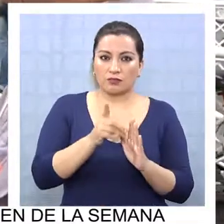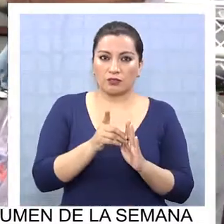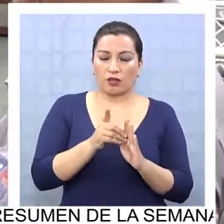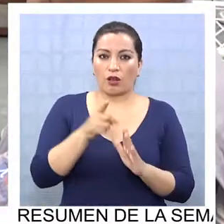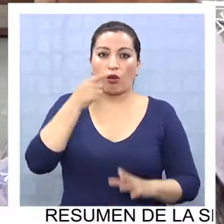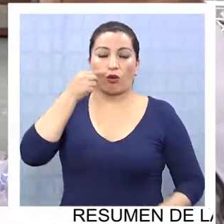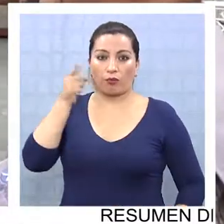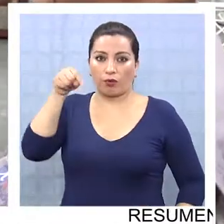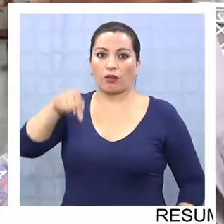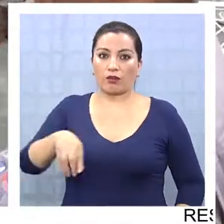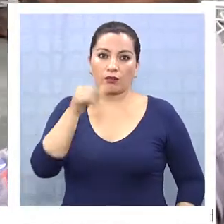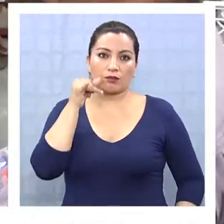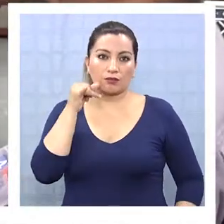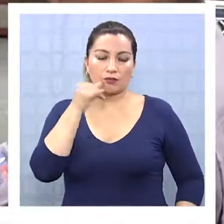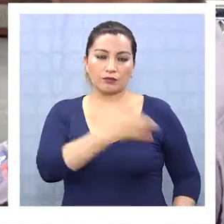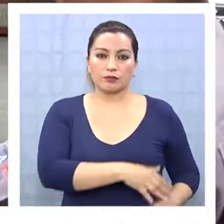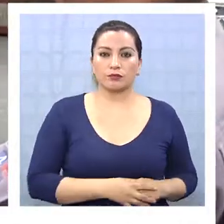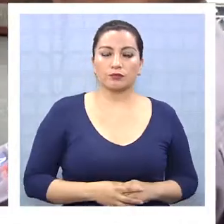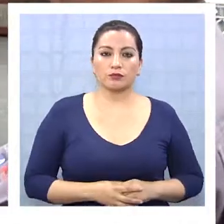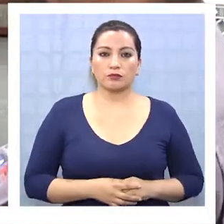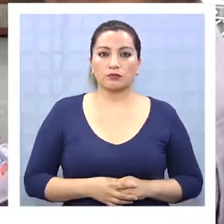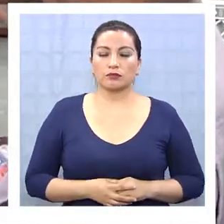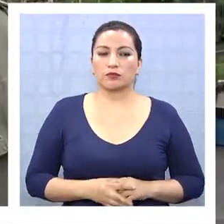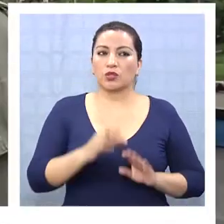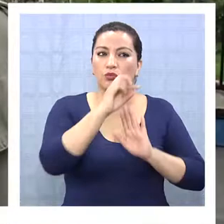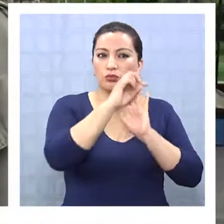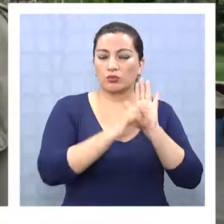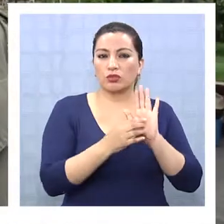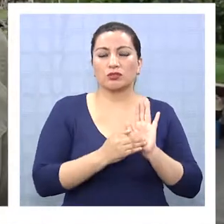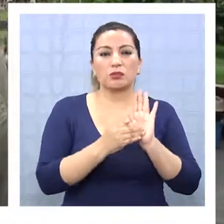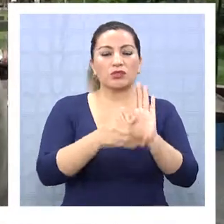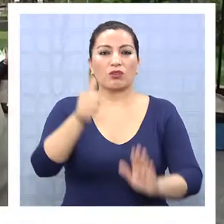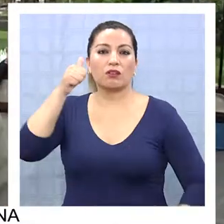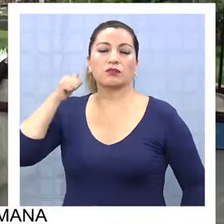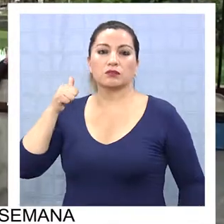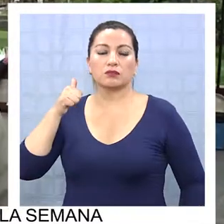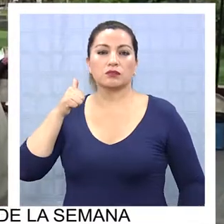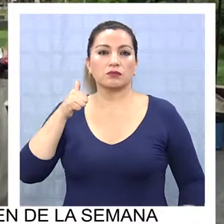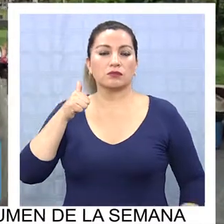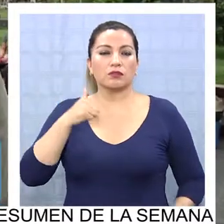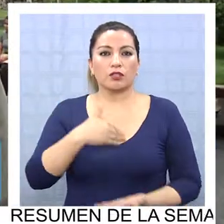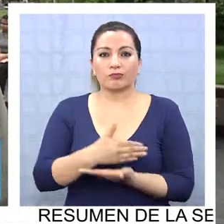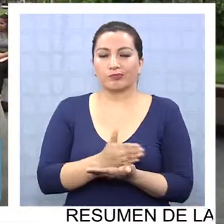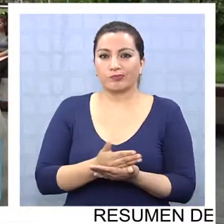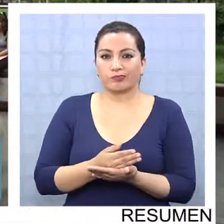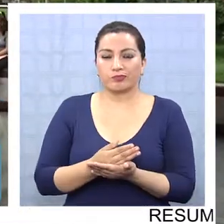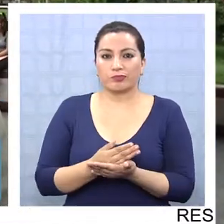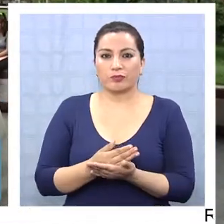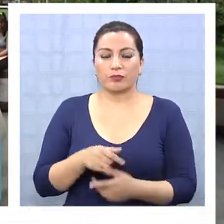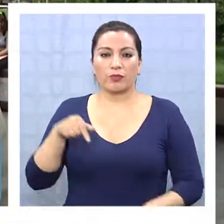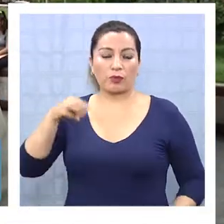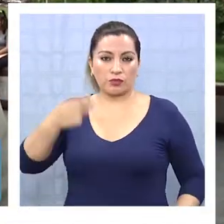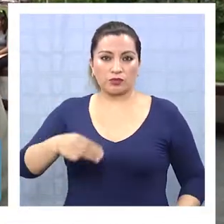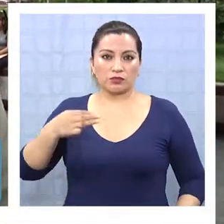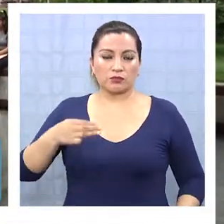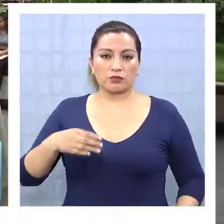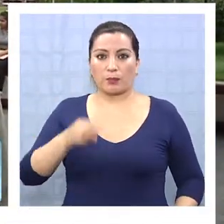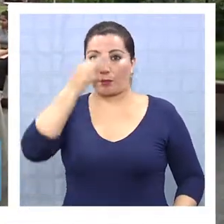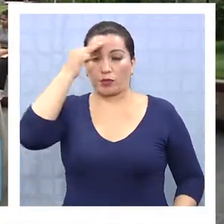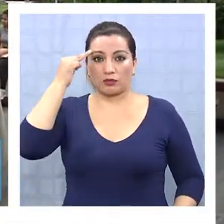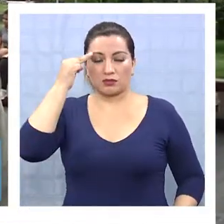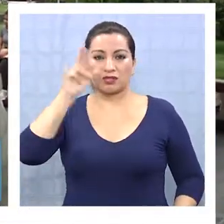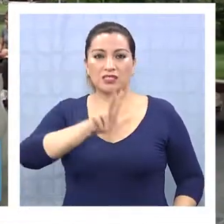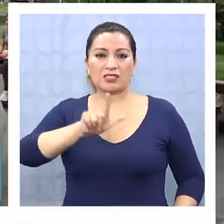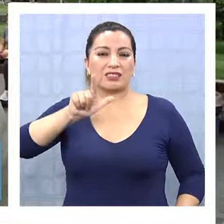desarrollaría el profesional en Iquique. Es un proyecto que se presentó ayer por parte de la administración municipal del alcalde Mauricio Soria, de